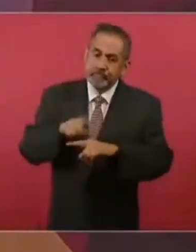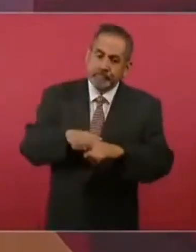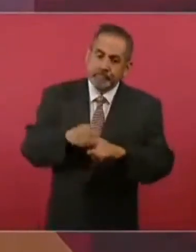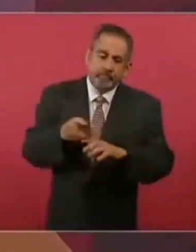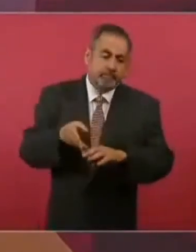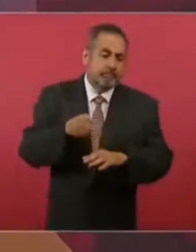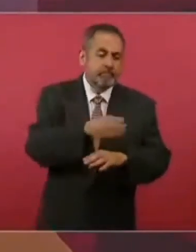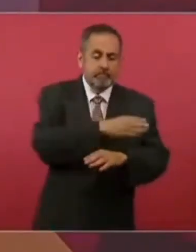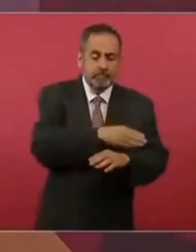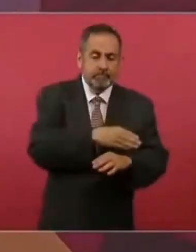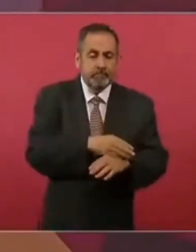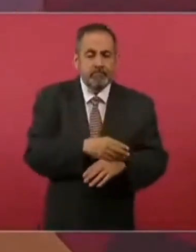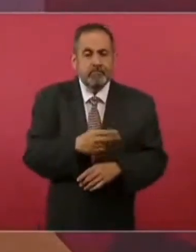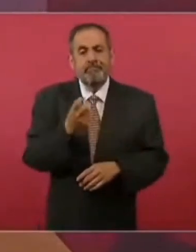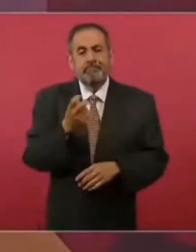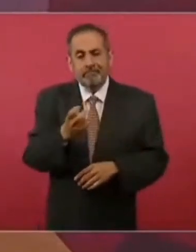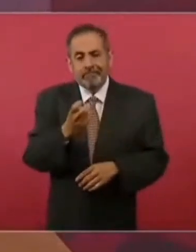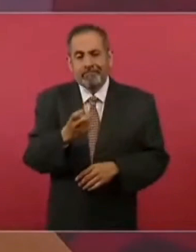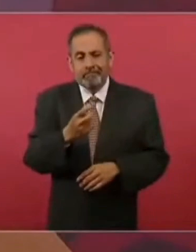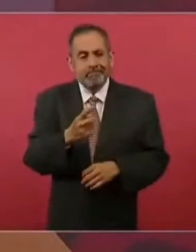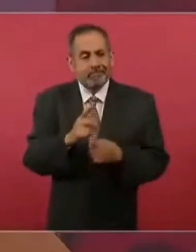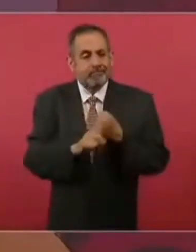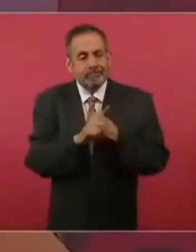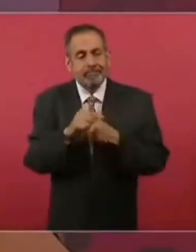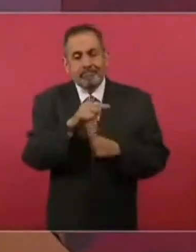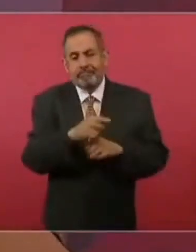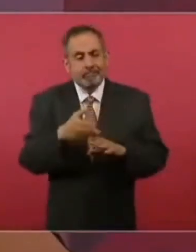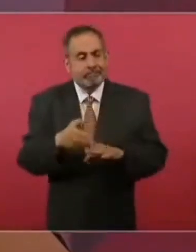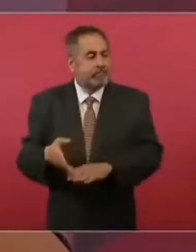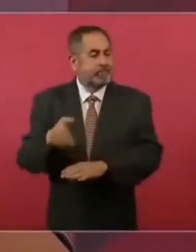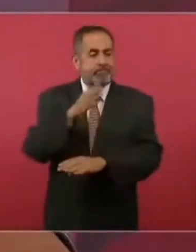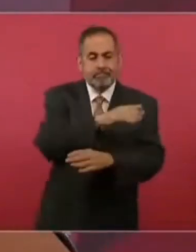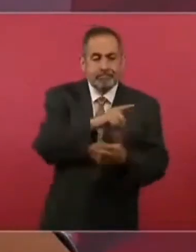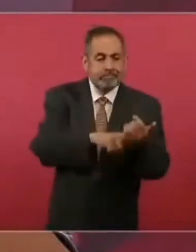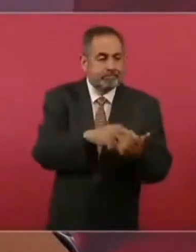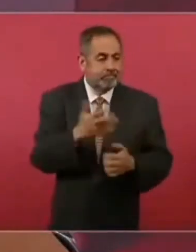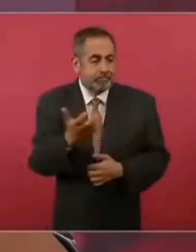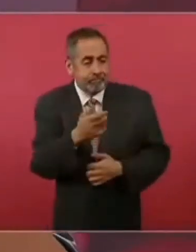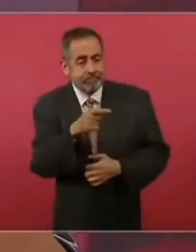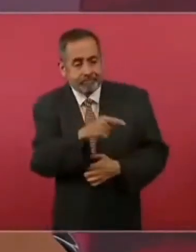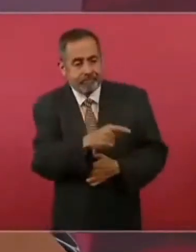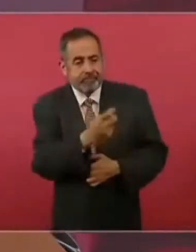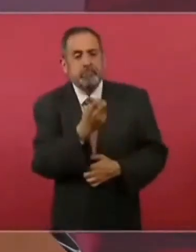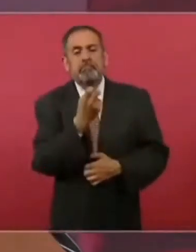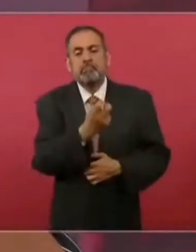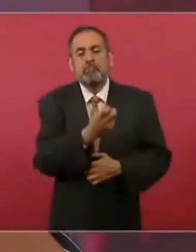lo que se provocó en el pasado.